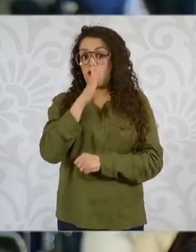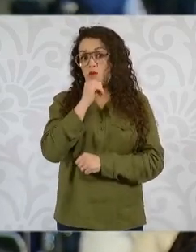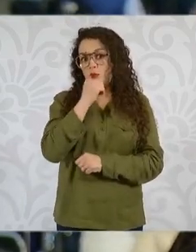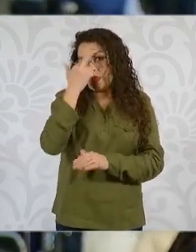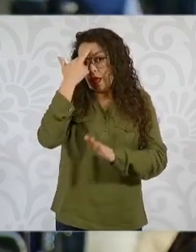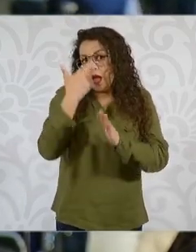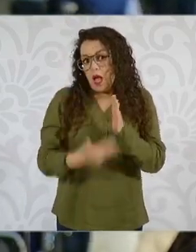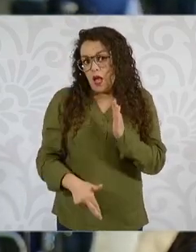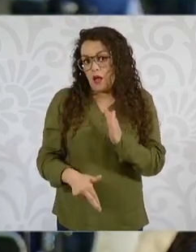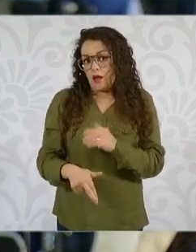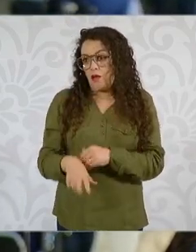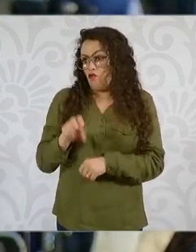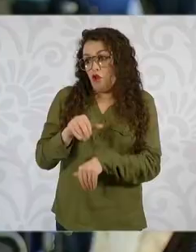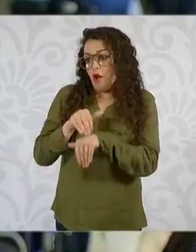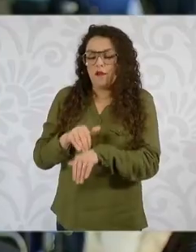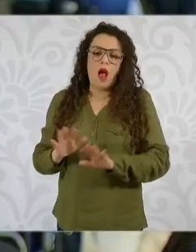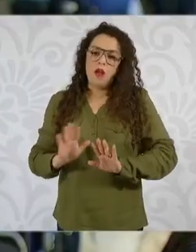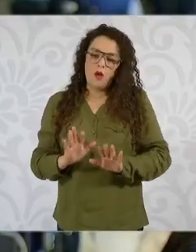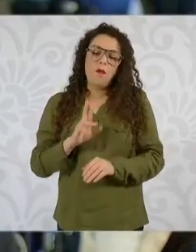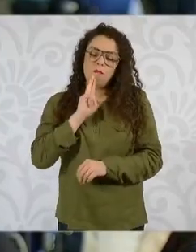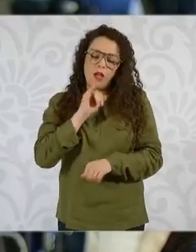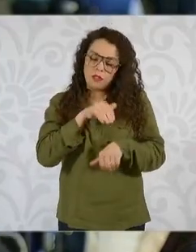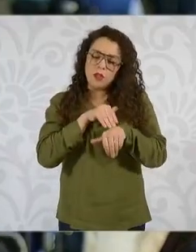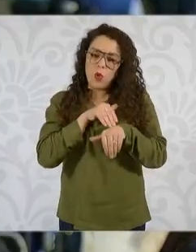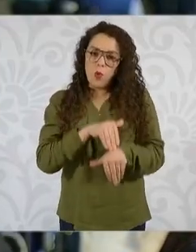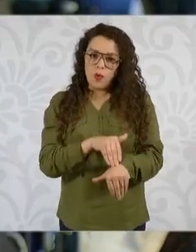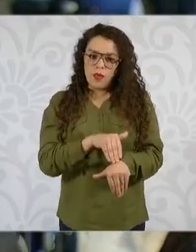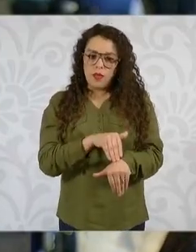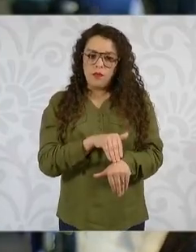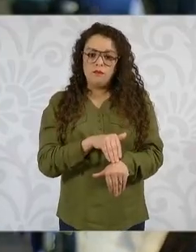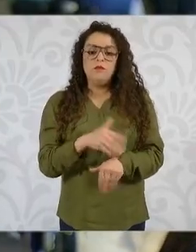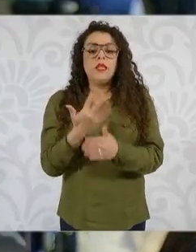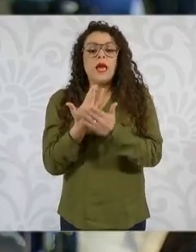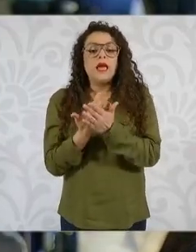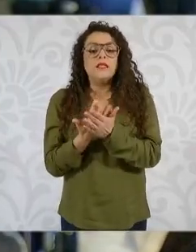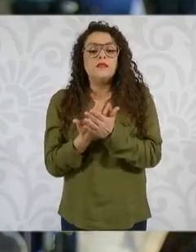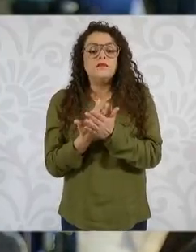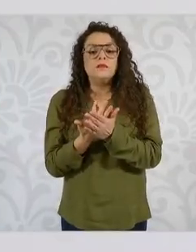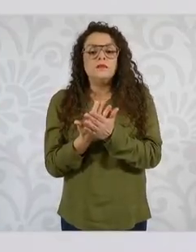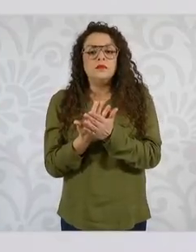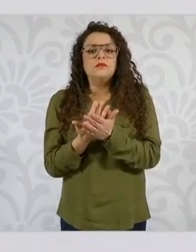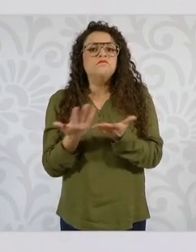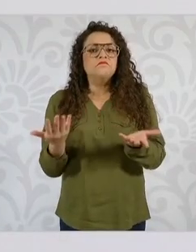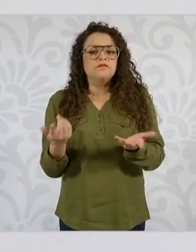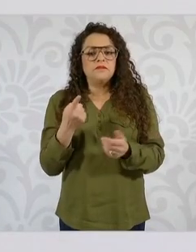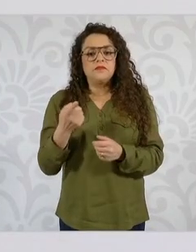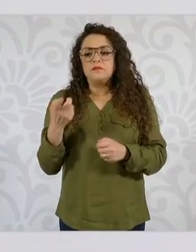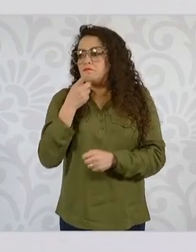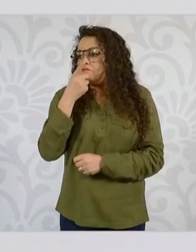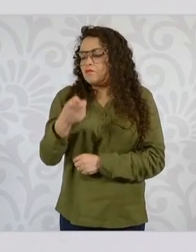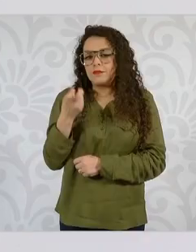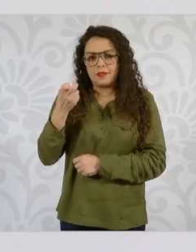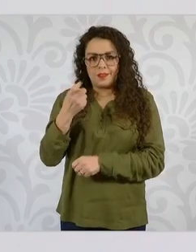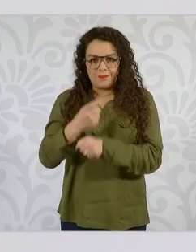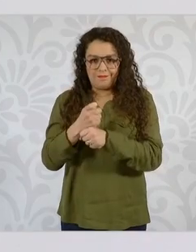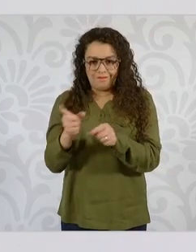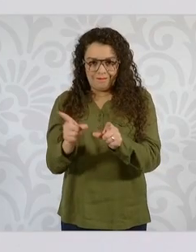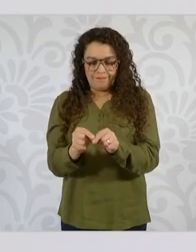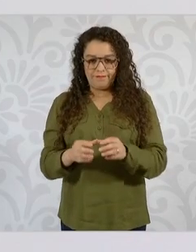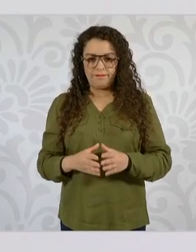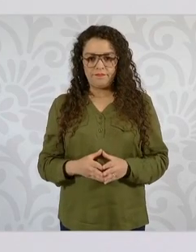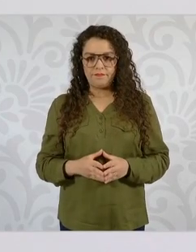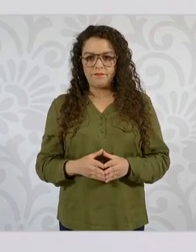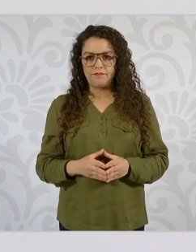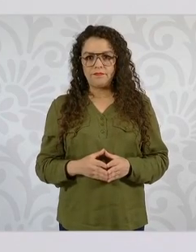si bien sigue en curso todos los demás procedimientos pues van a esperar a ver qué resuelve primero ese sería mi primer Sí no está